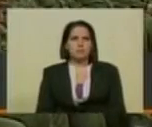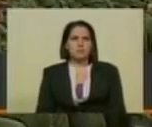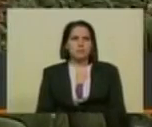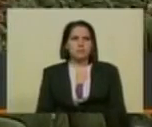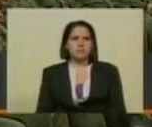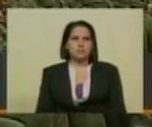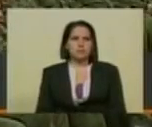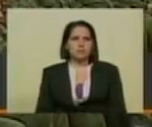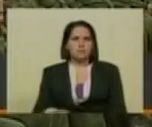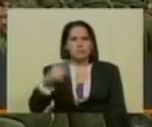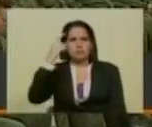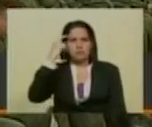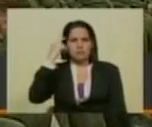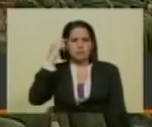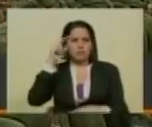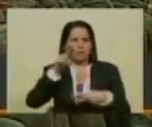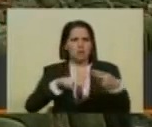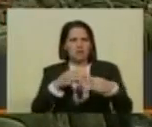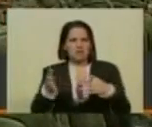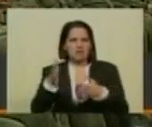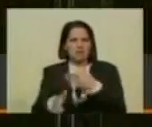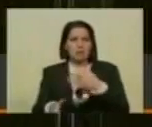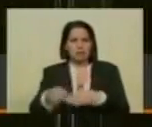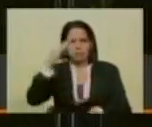Que el general Marcos Pérez Jiménez,